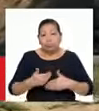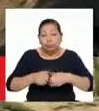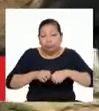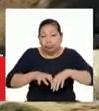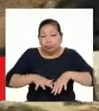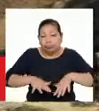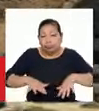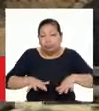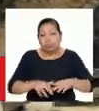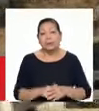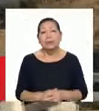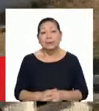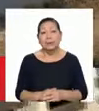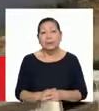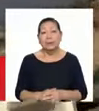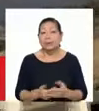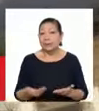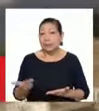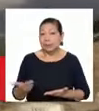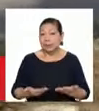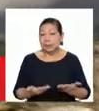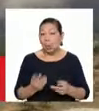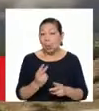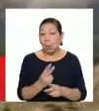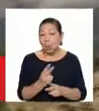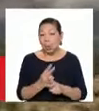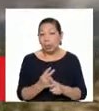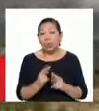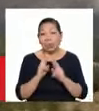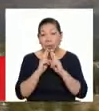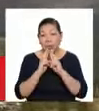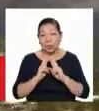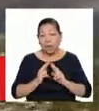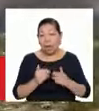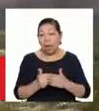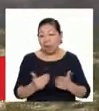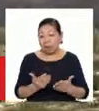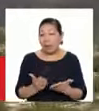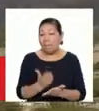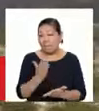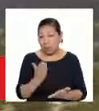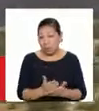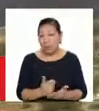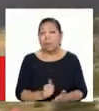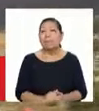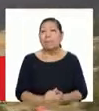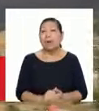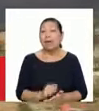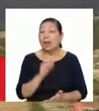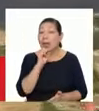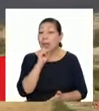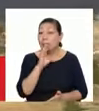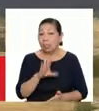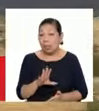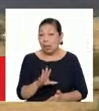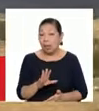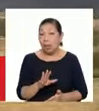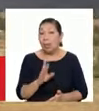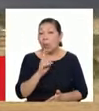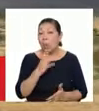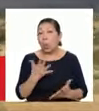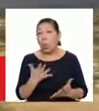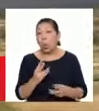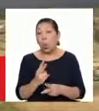propagado rápidamente. El Servicio Nacional de Prevención y Respuesta ante Desastres, SENAPRED, declaró alerta roja para